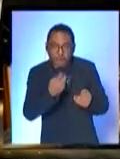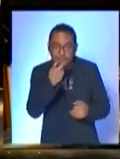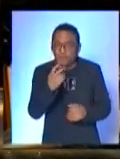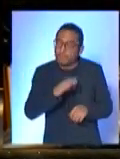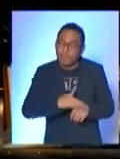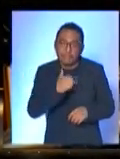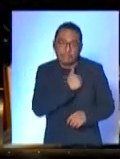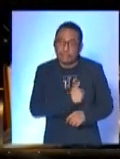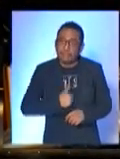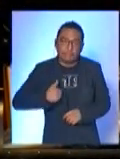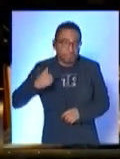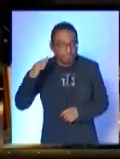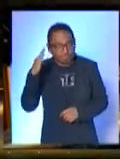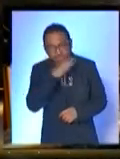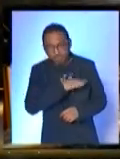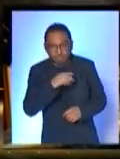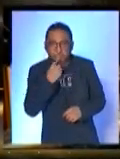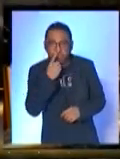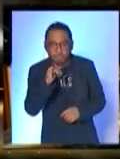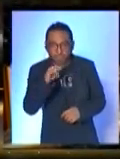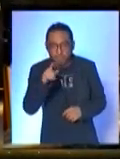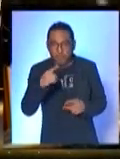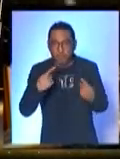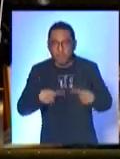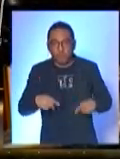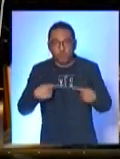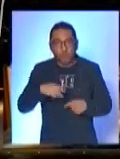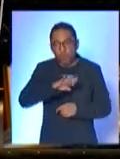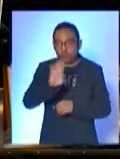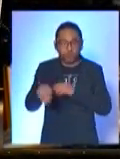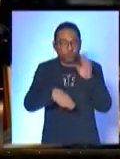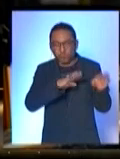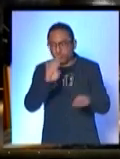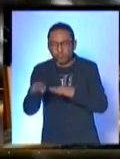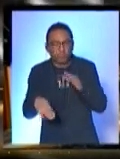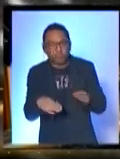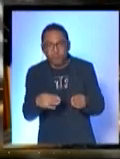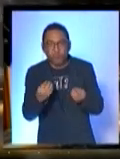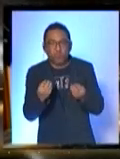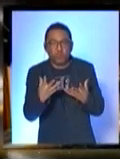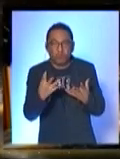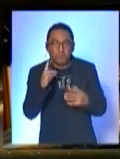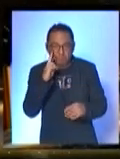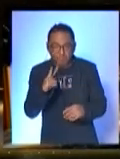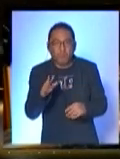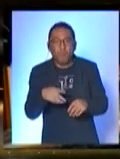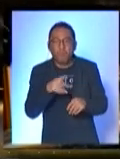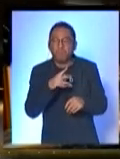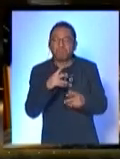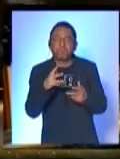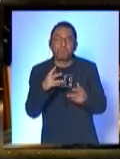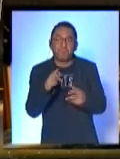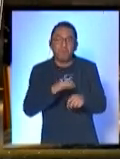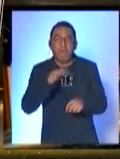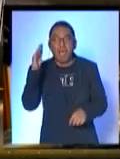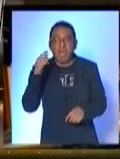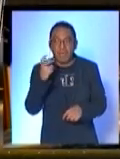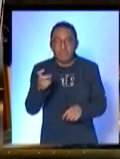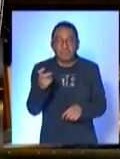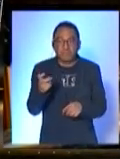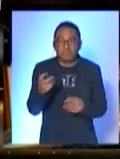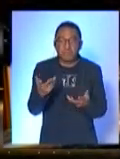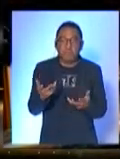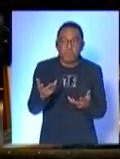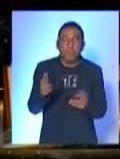lamentable las pérdidas humanas ante cualquier evento y máximo en un evento como